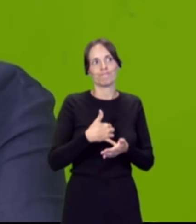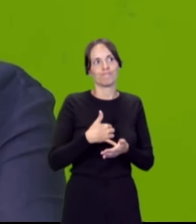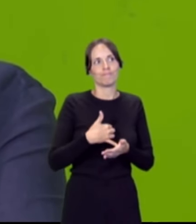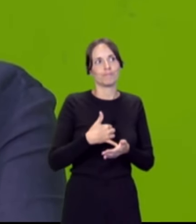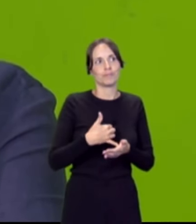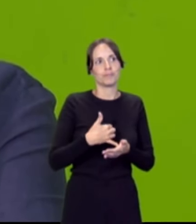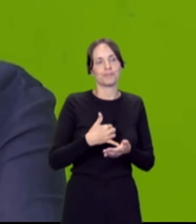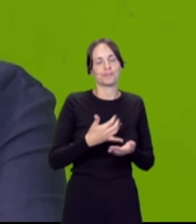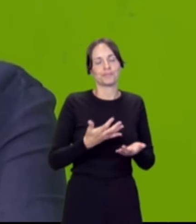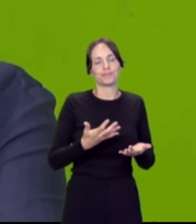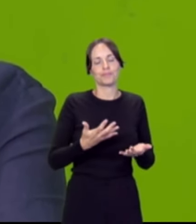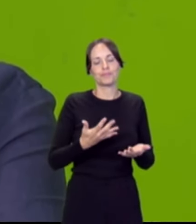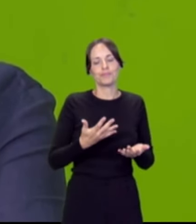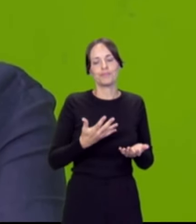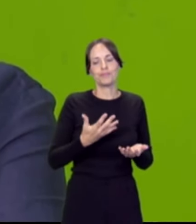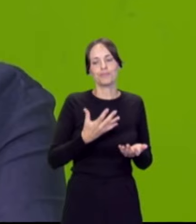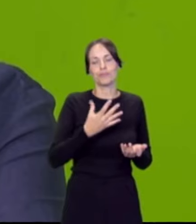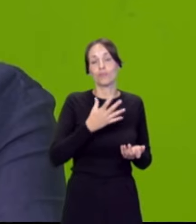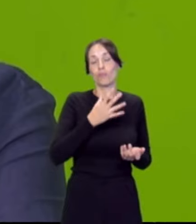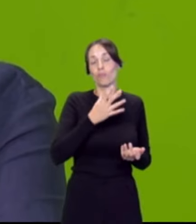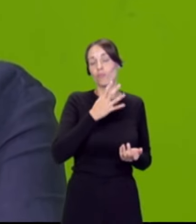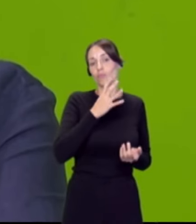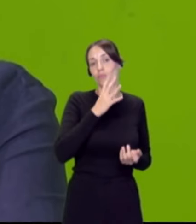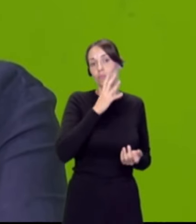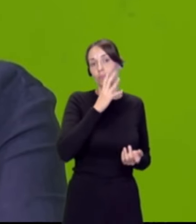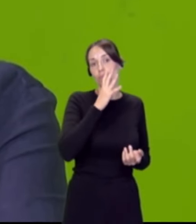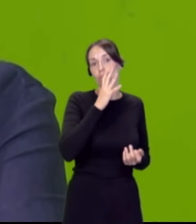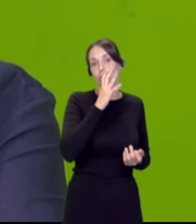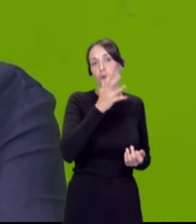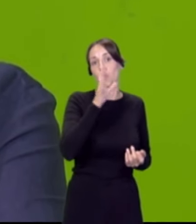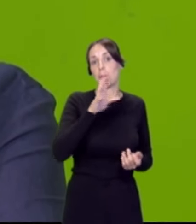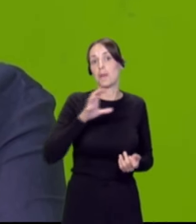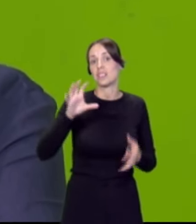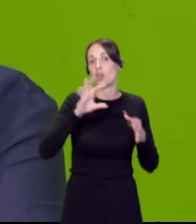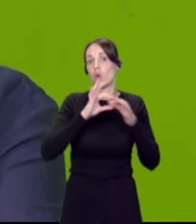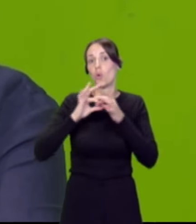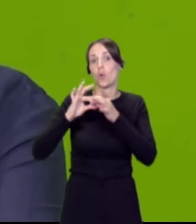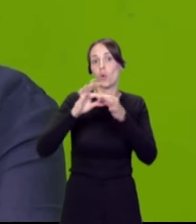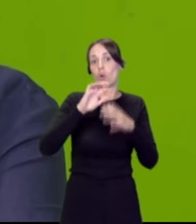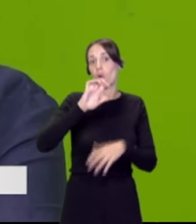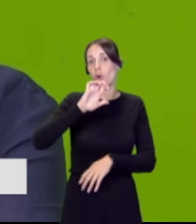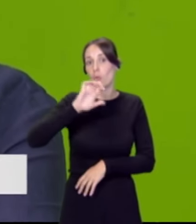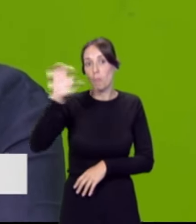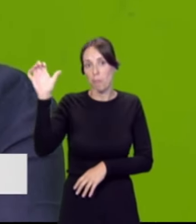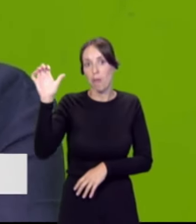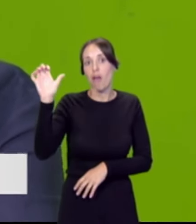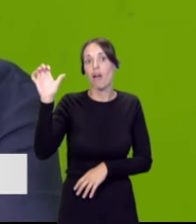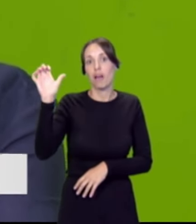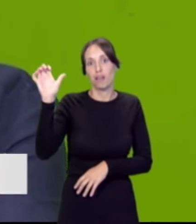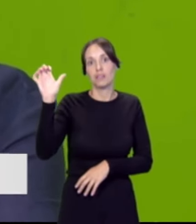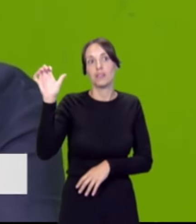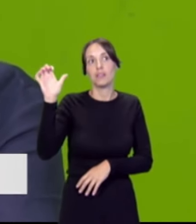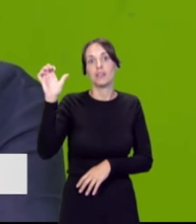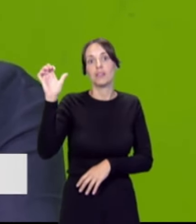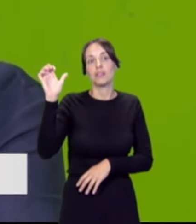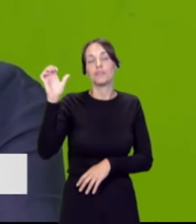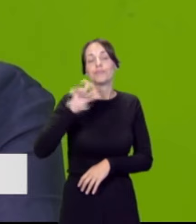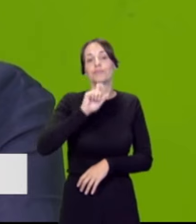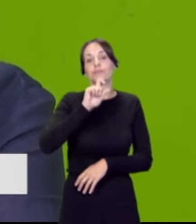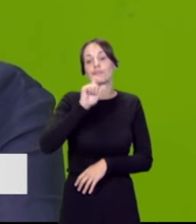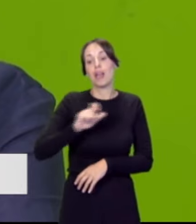Sacar de los países de la Unión Europea previo pago y trasladar a los migrantes